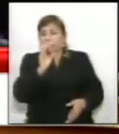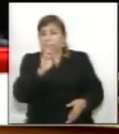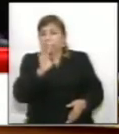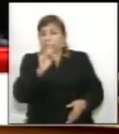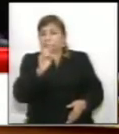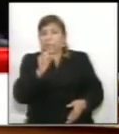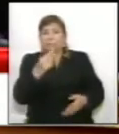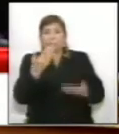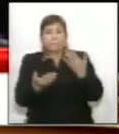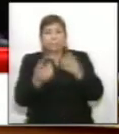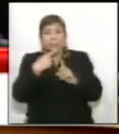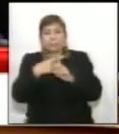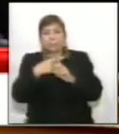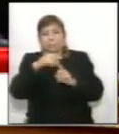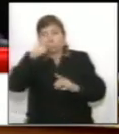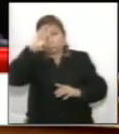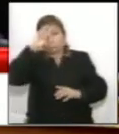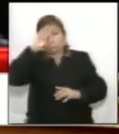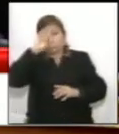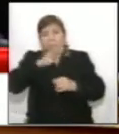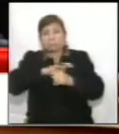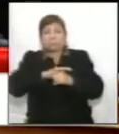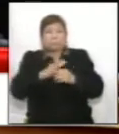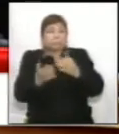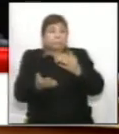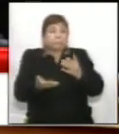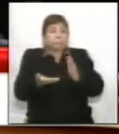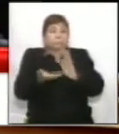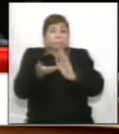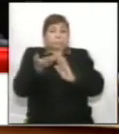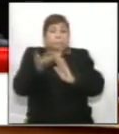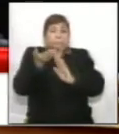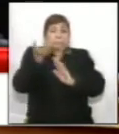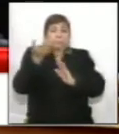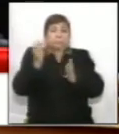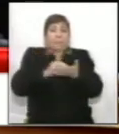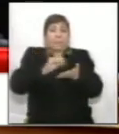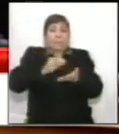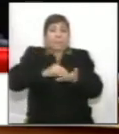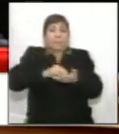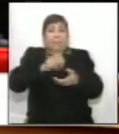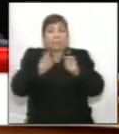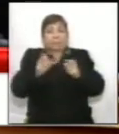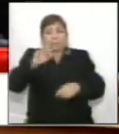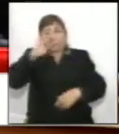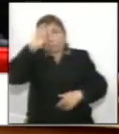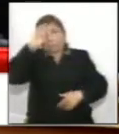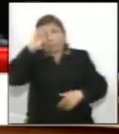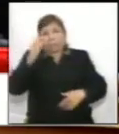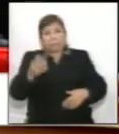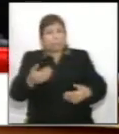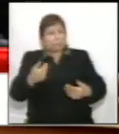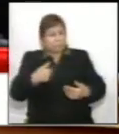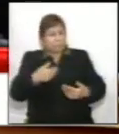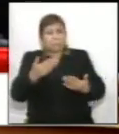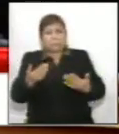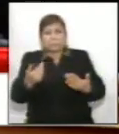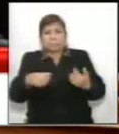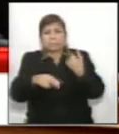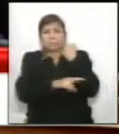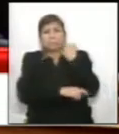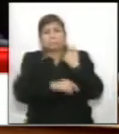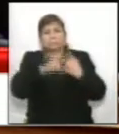478 mil casos positivos, y estamos en un ascenso constante. Señor Premier, vivimos en un país